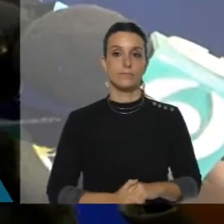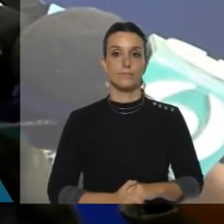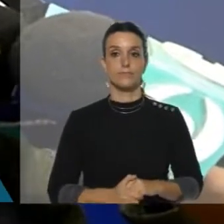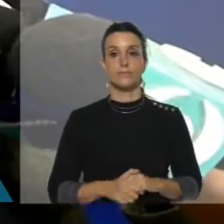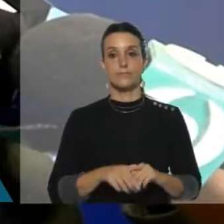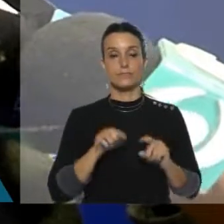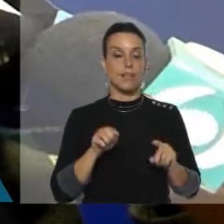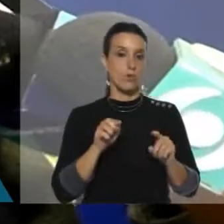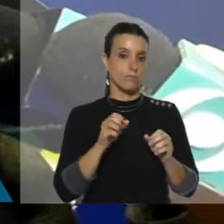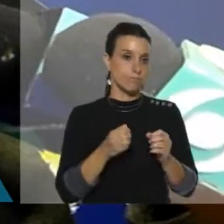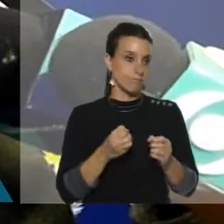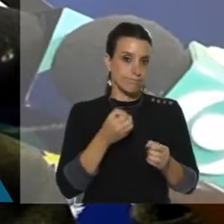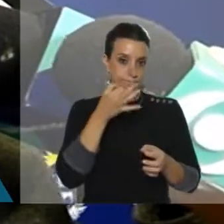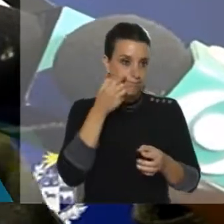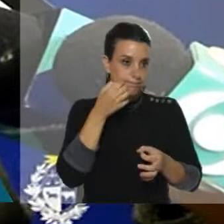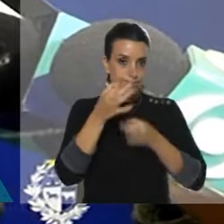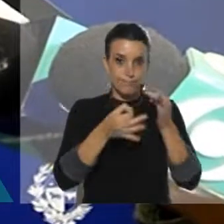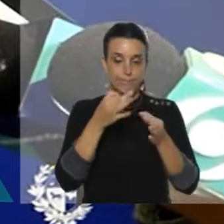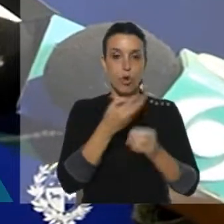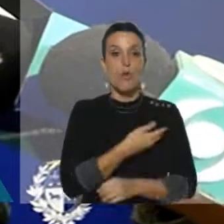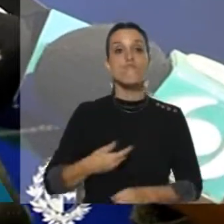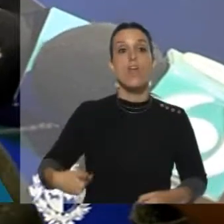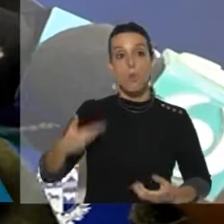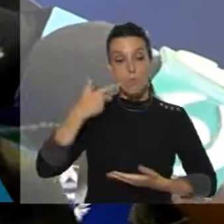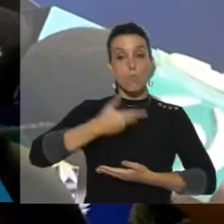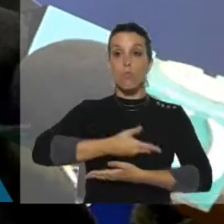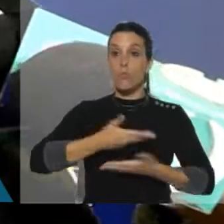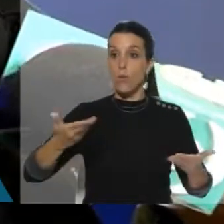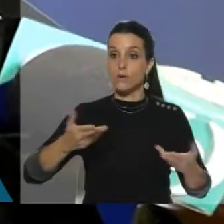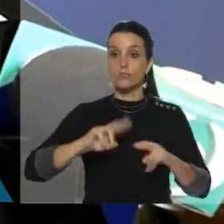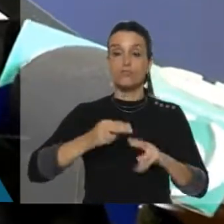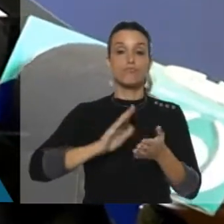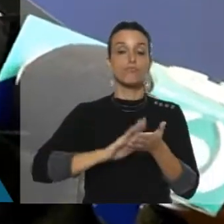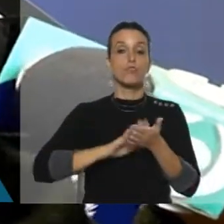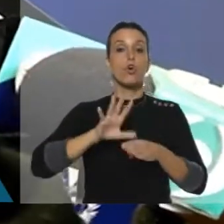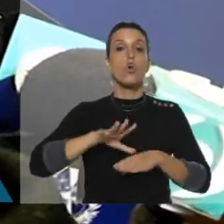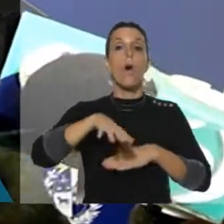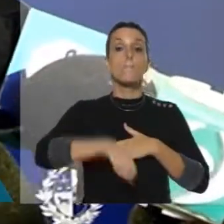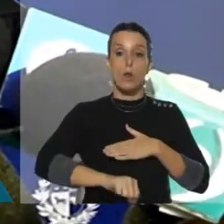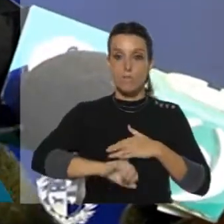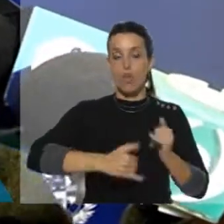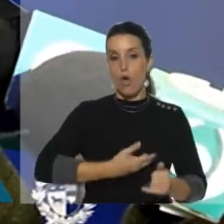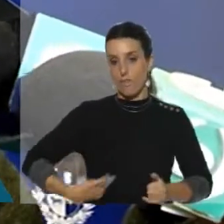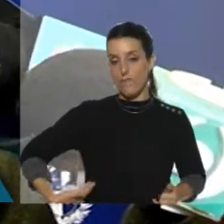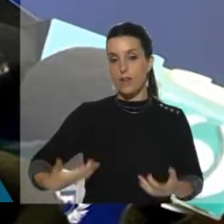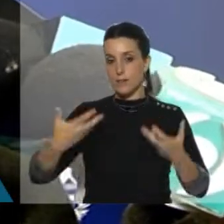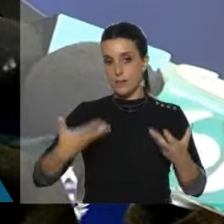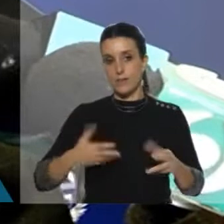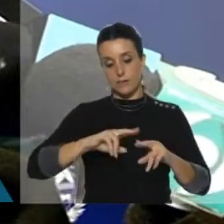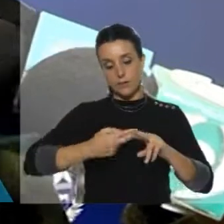expresa de parte del gobierno la ratificación de un compromiso que hemos venido reiterando